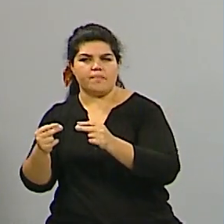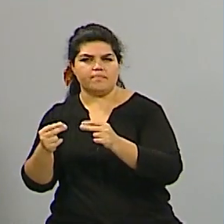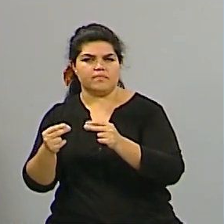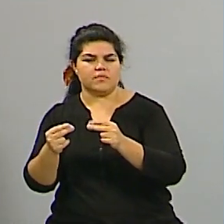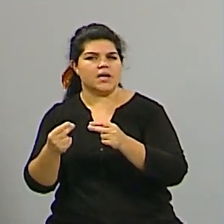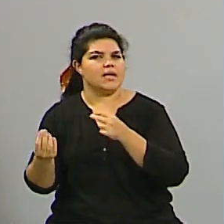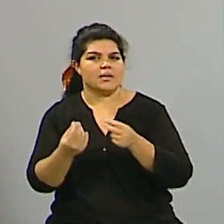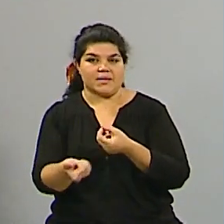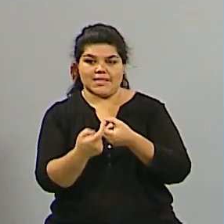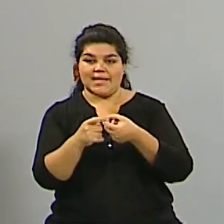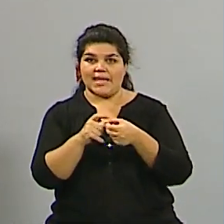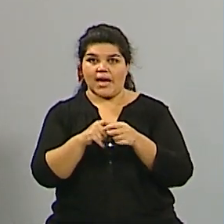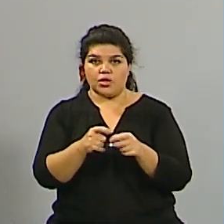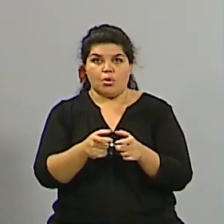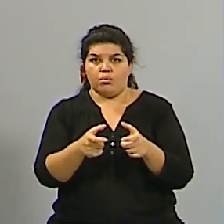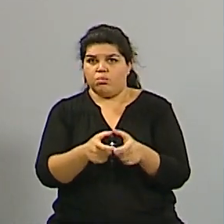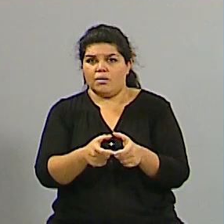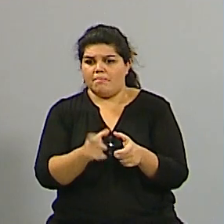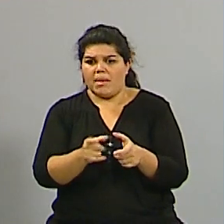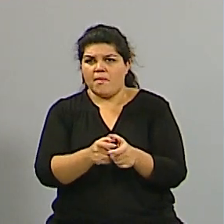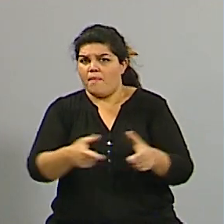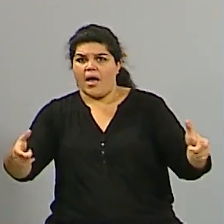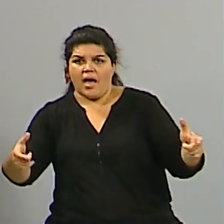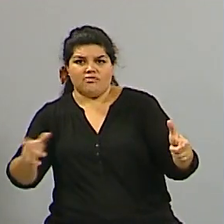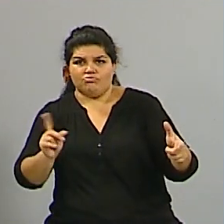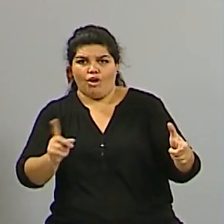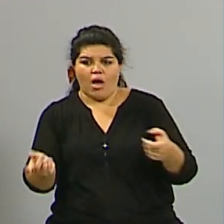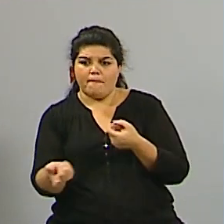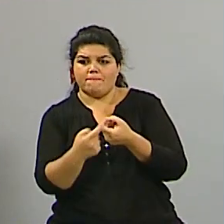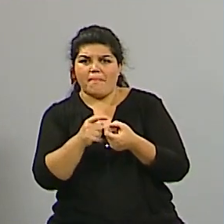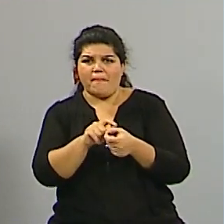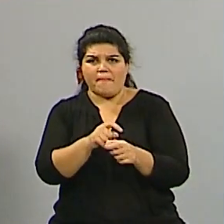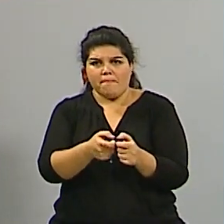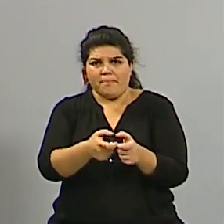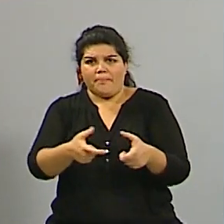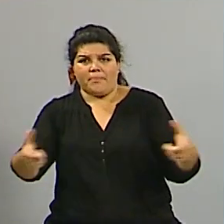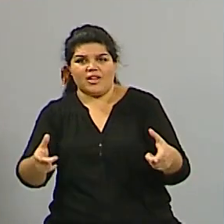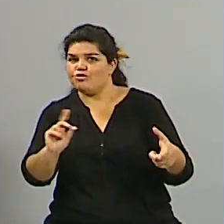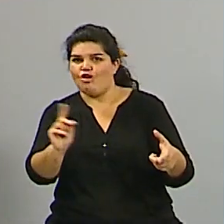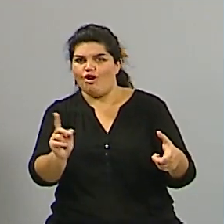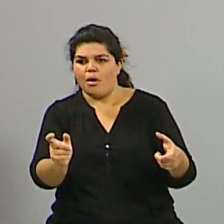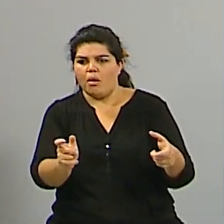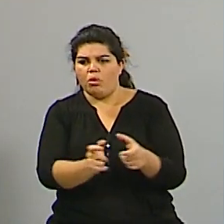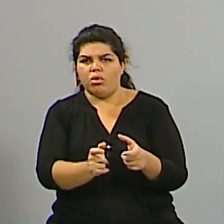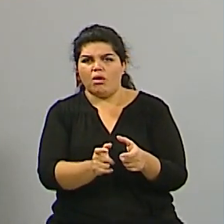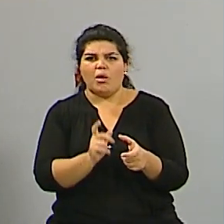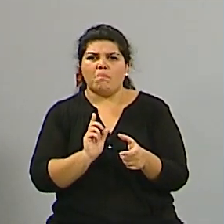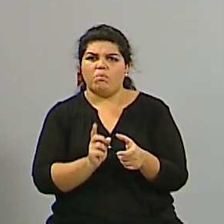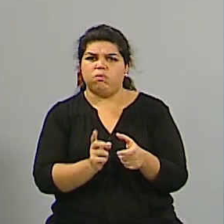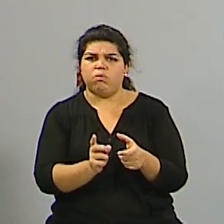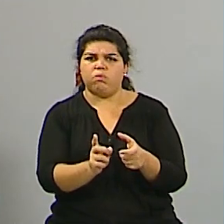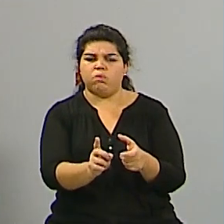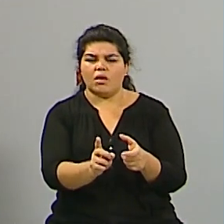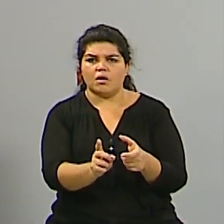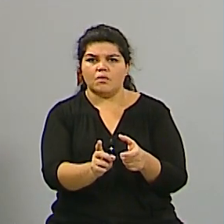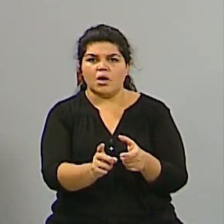ampliar la base de representación de los sindicatos, no ir a grandes campañas de afiliación, no meterse en estos nuevos